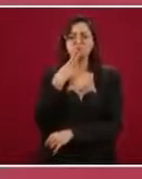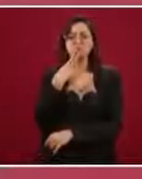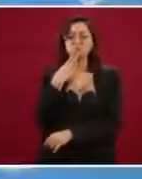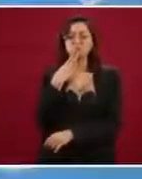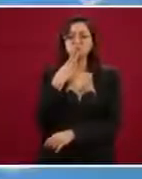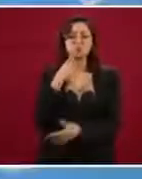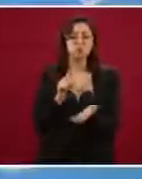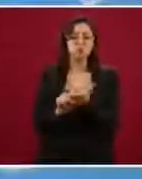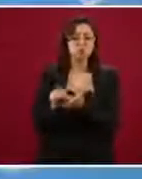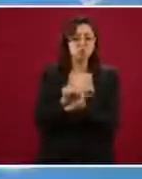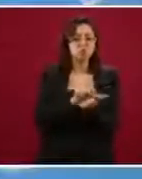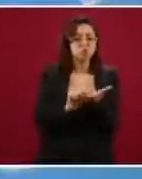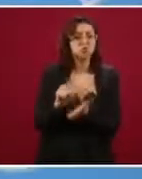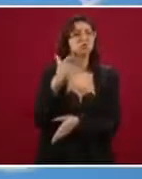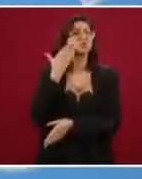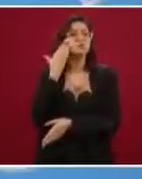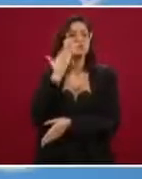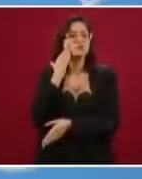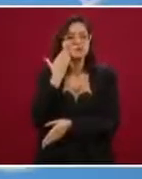con el Twitter, con el Facebook,